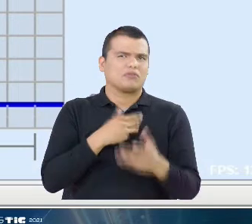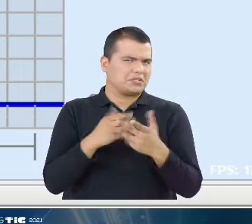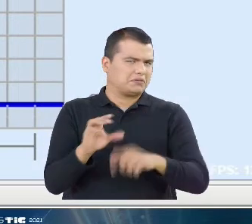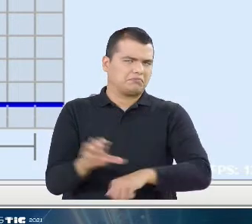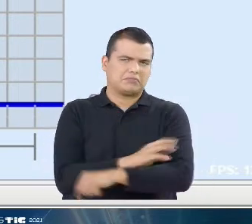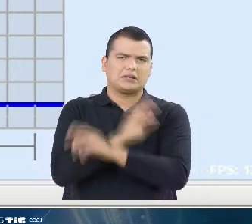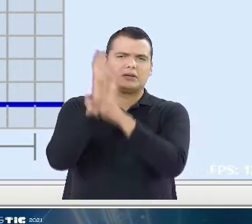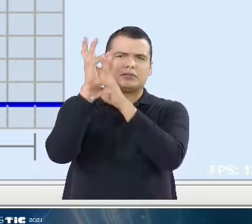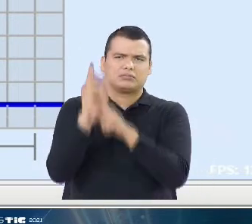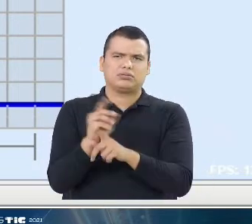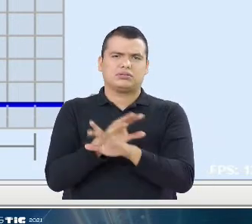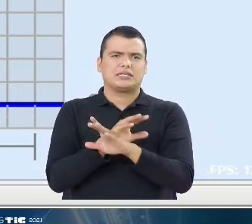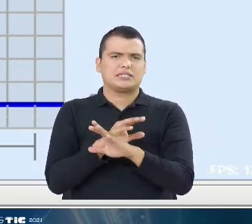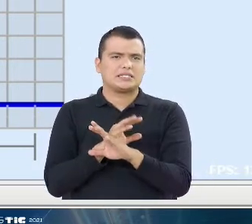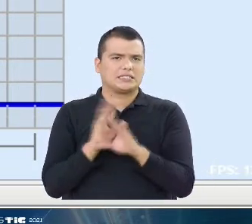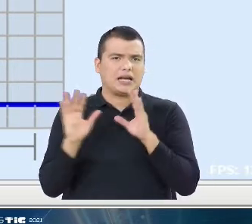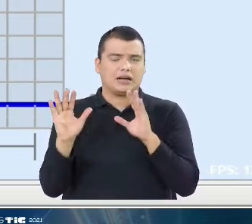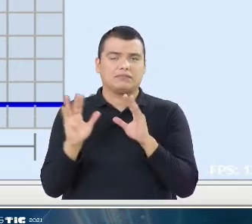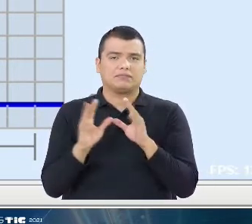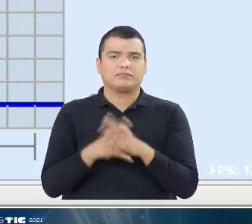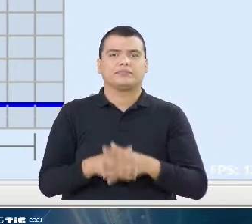computador